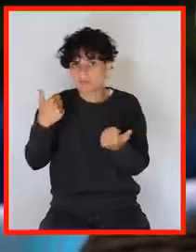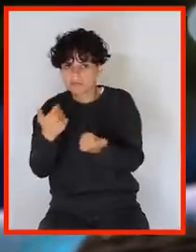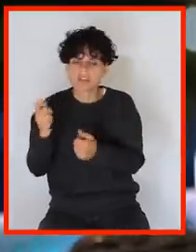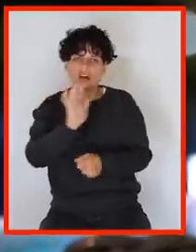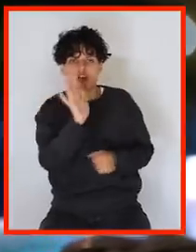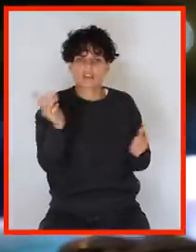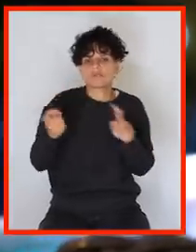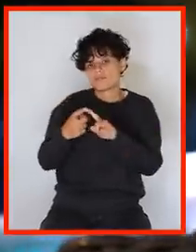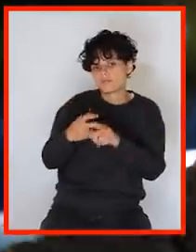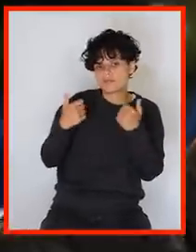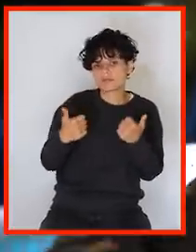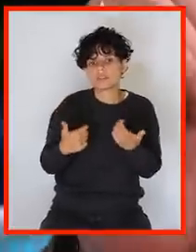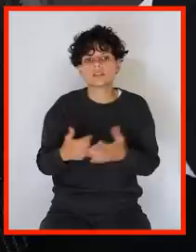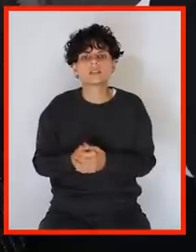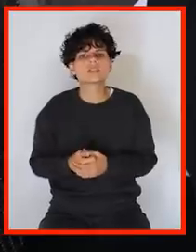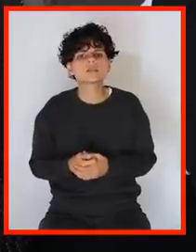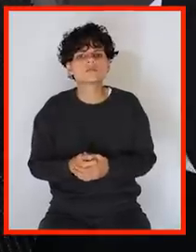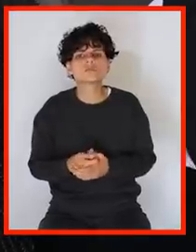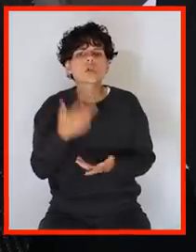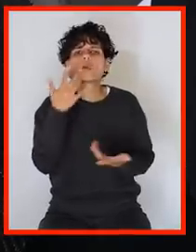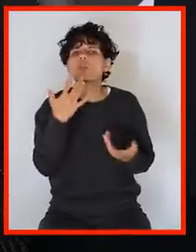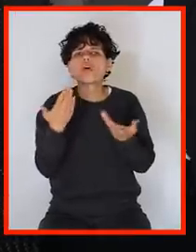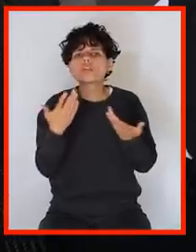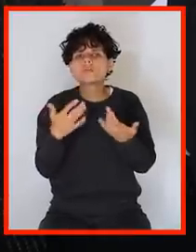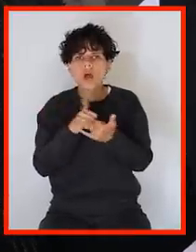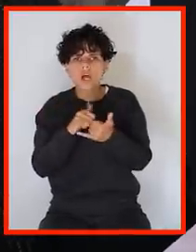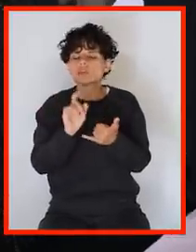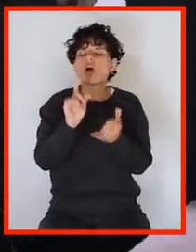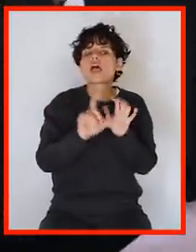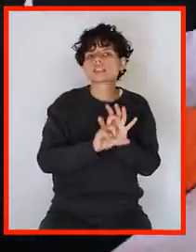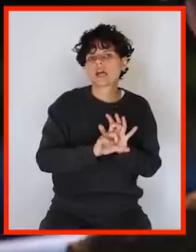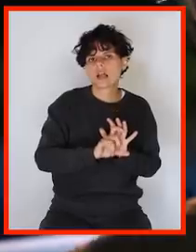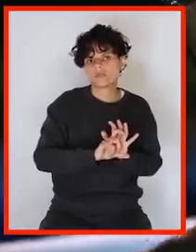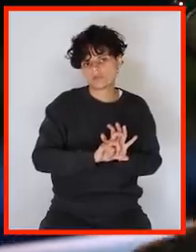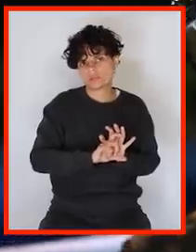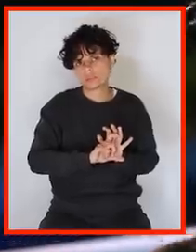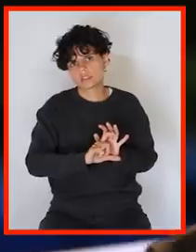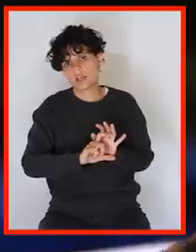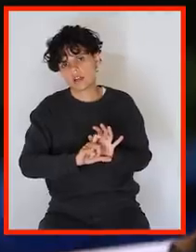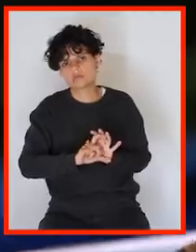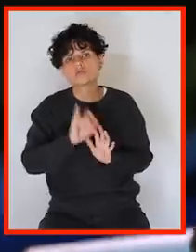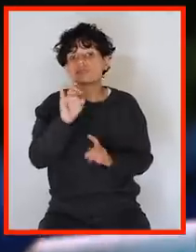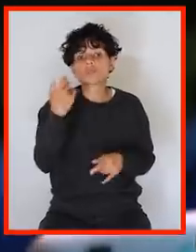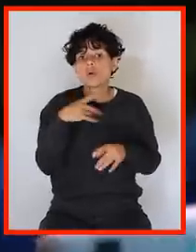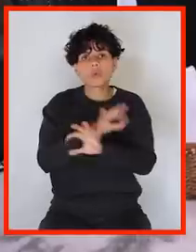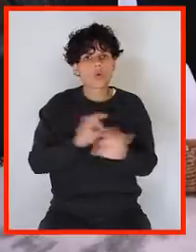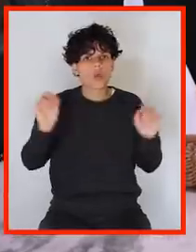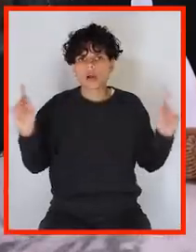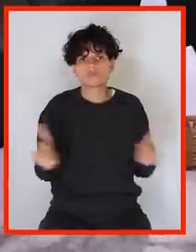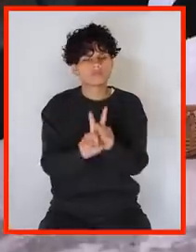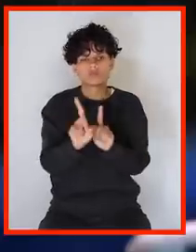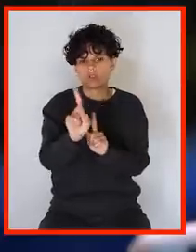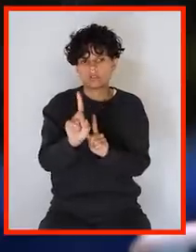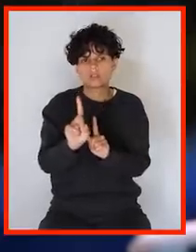bueno, bacán, así. Oye, podríamos hacer música algún día. Instagram, ¿por qué? Instagram. Instagram, ya. ¿Podríamos hacer música un día así? Nunca se habían